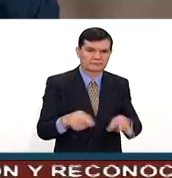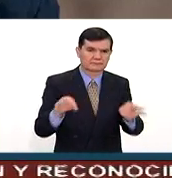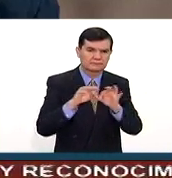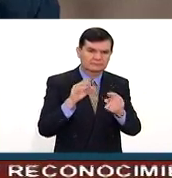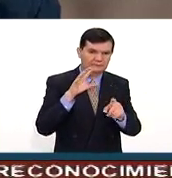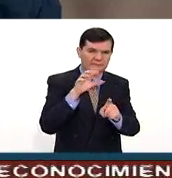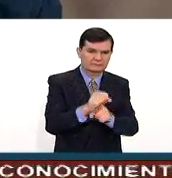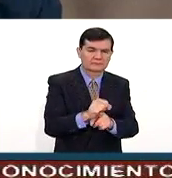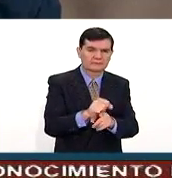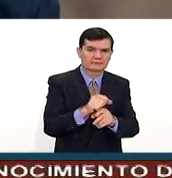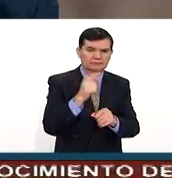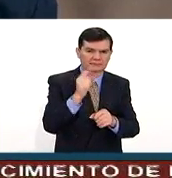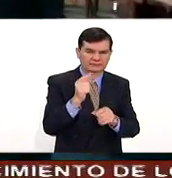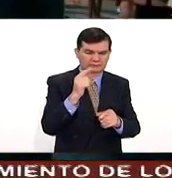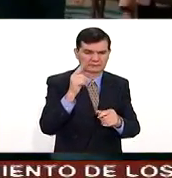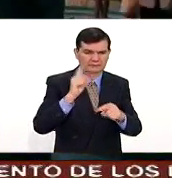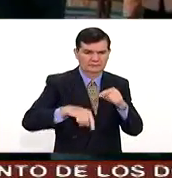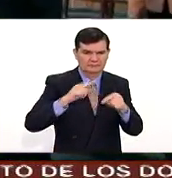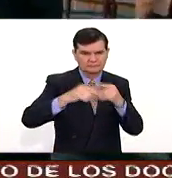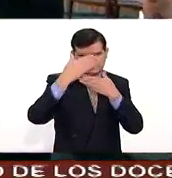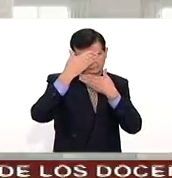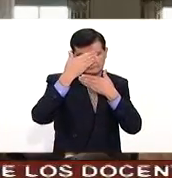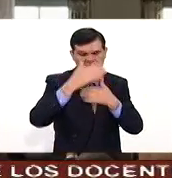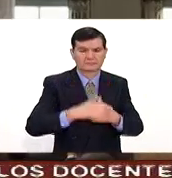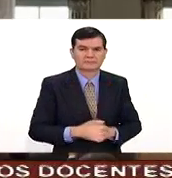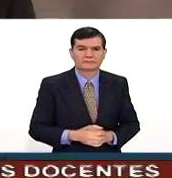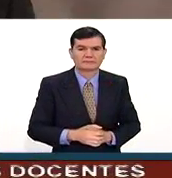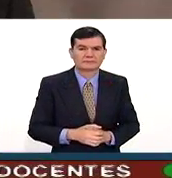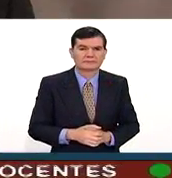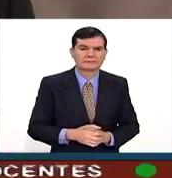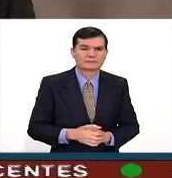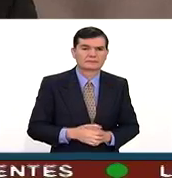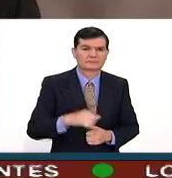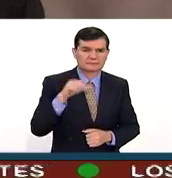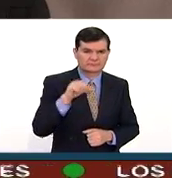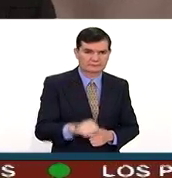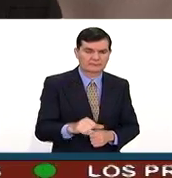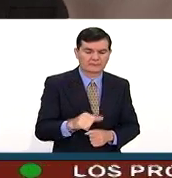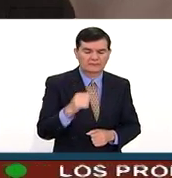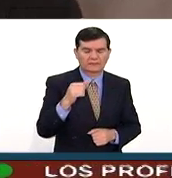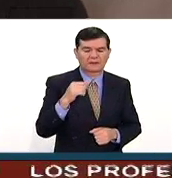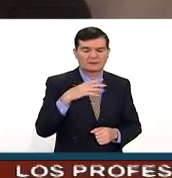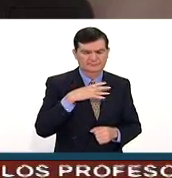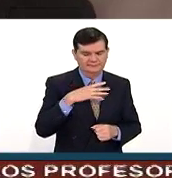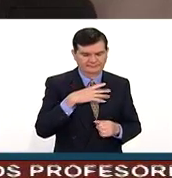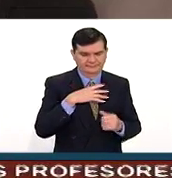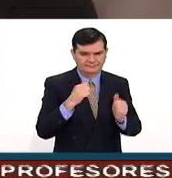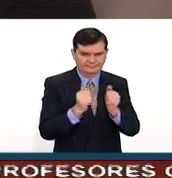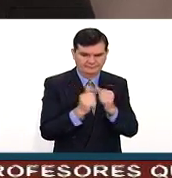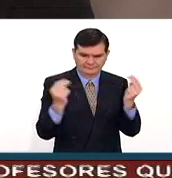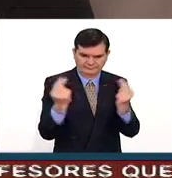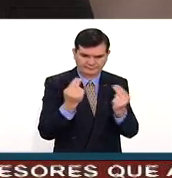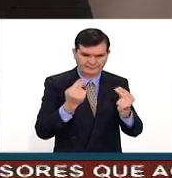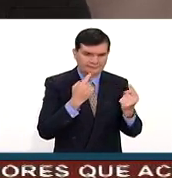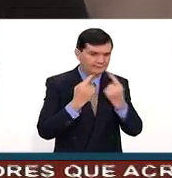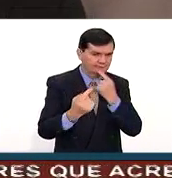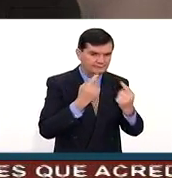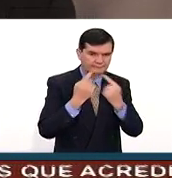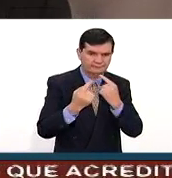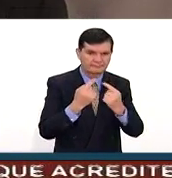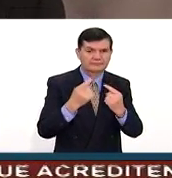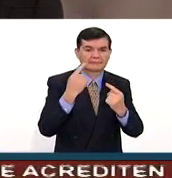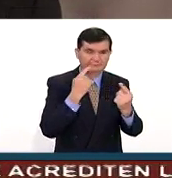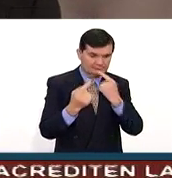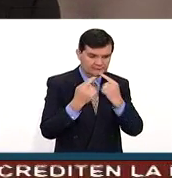pero sobre todo combatir al terrorismo. Hoy más que nunca estamos en extrema necesidad de un